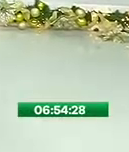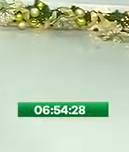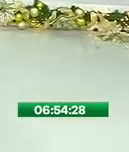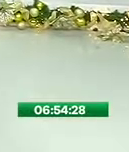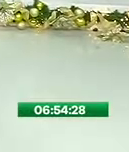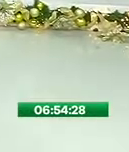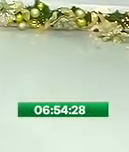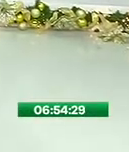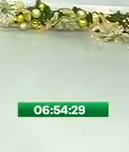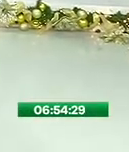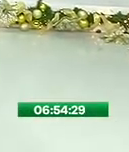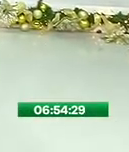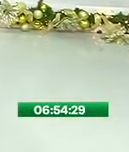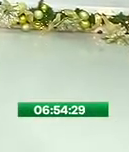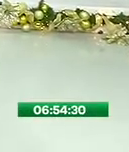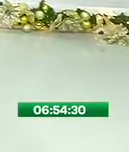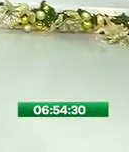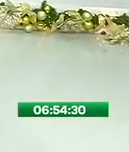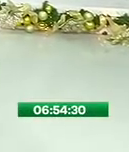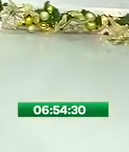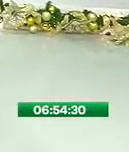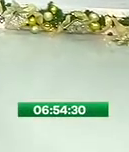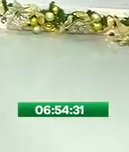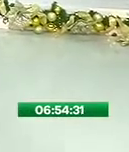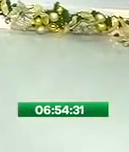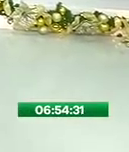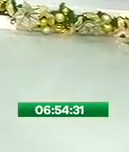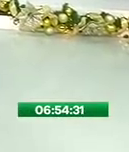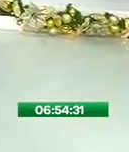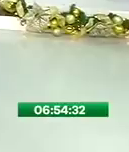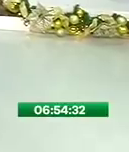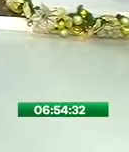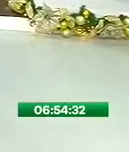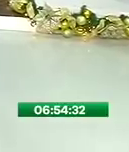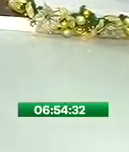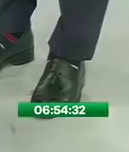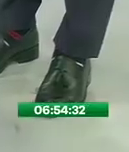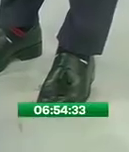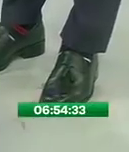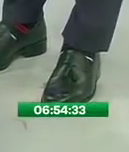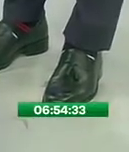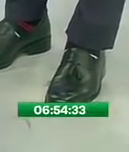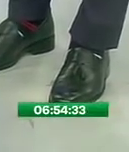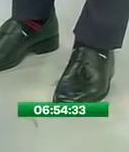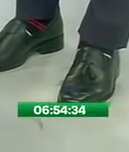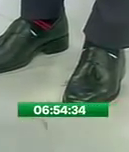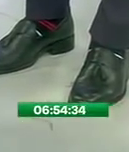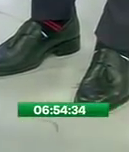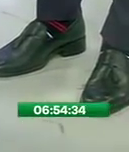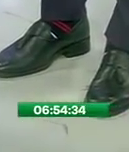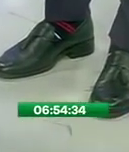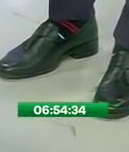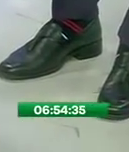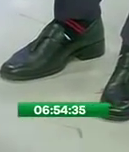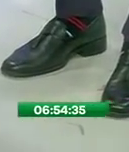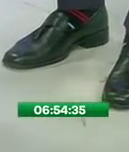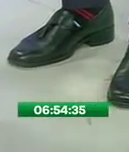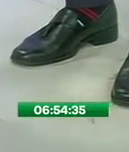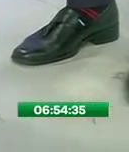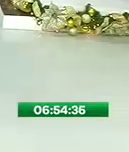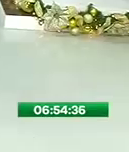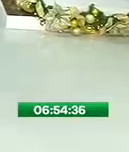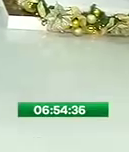dorado. Es que todo tiene que ser preciso, a calculado. Ver, calculado, ¿no? Sí, vea. Todo, ¿no?